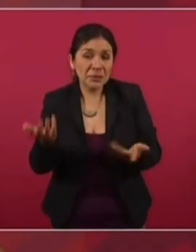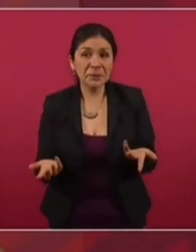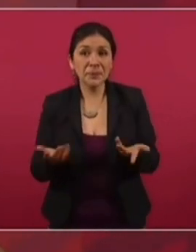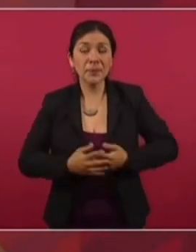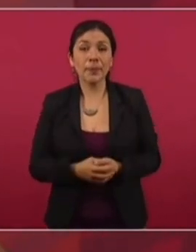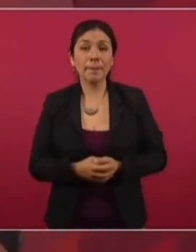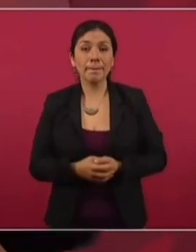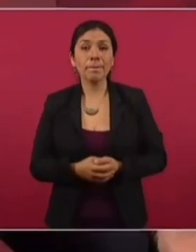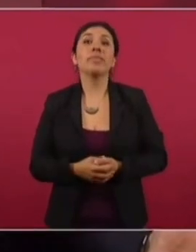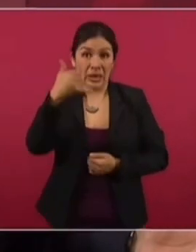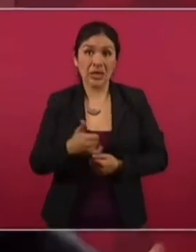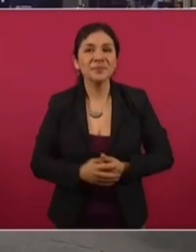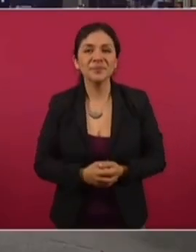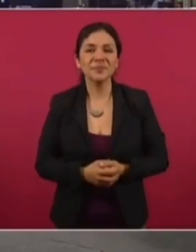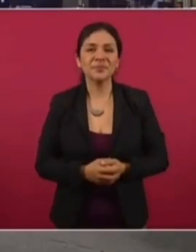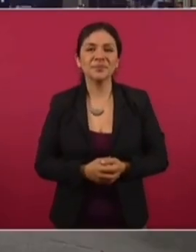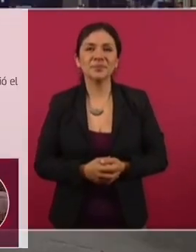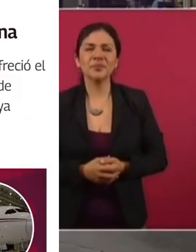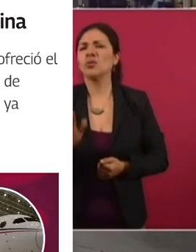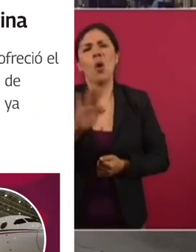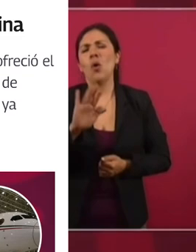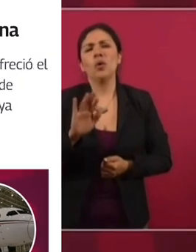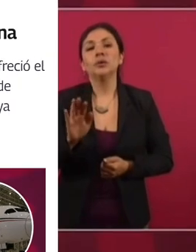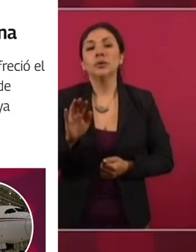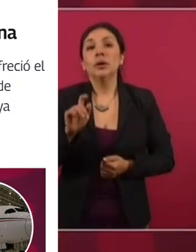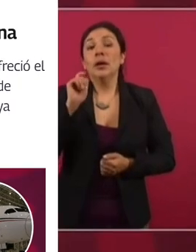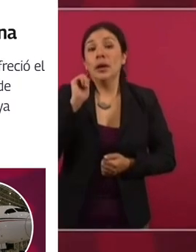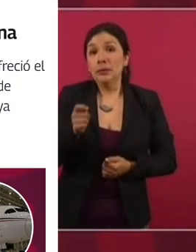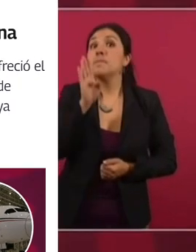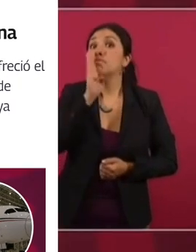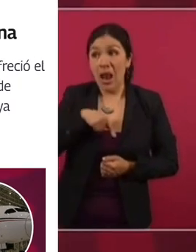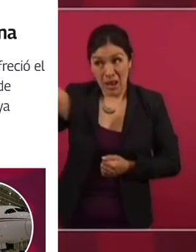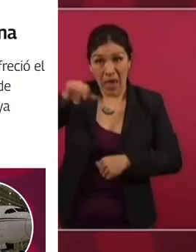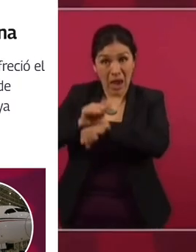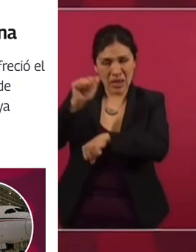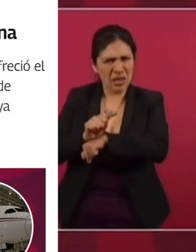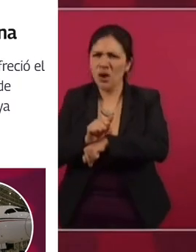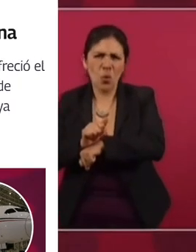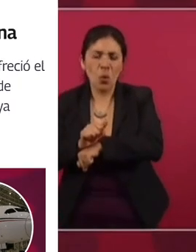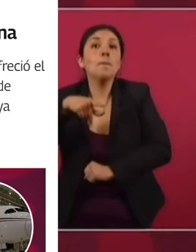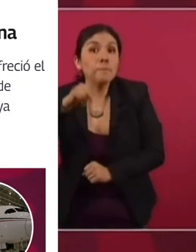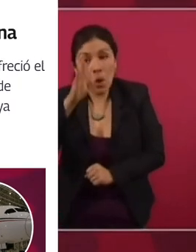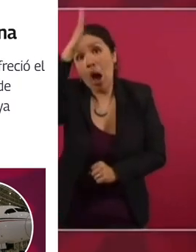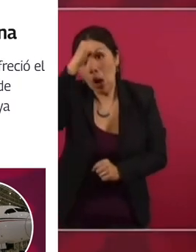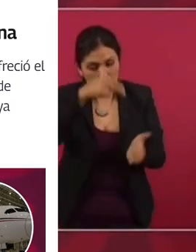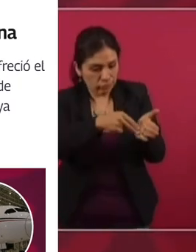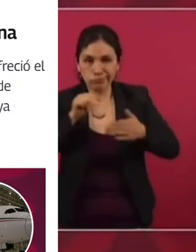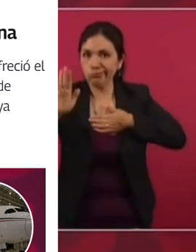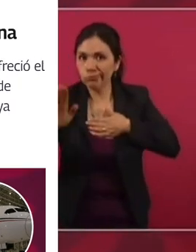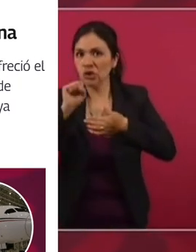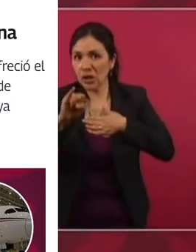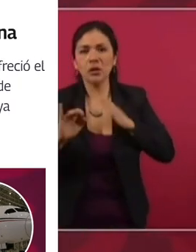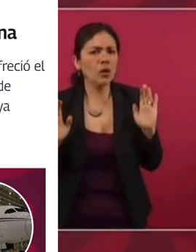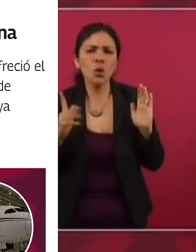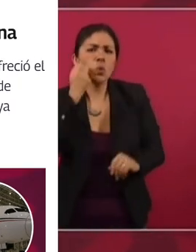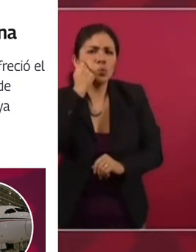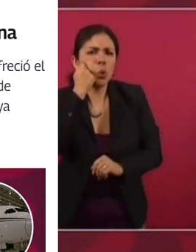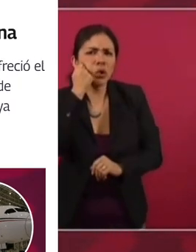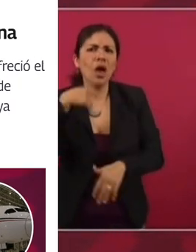lujoso. Y también no lo podemos rematar. No está mal es esto de Argentina, siempre y cuando haya un compromiso, aun cuando